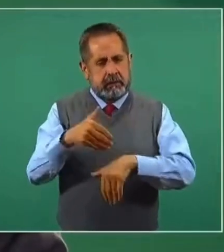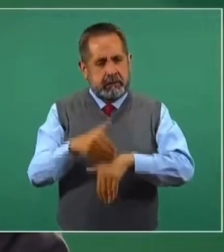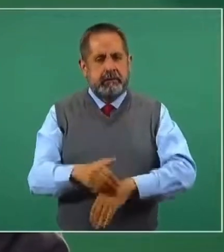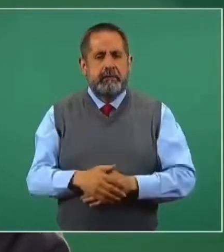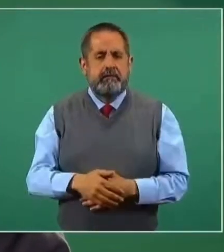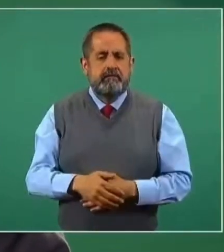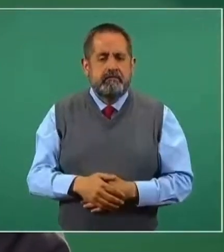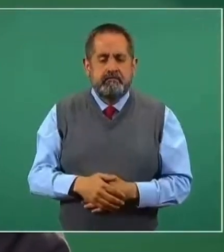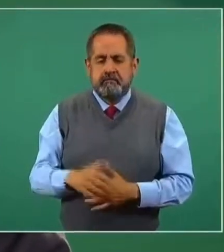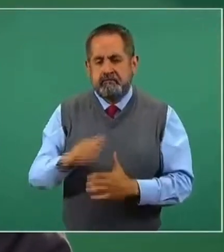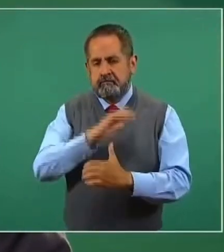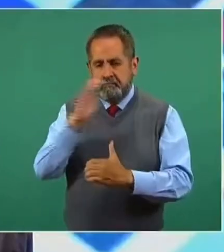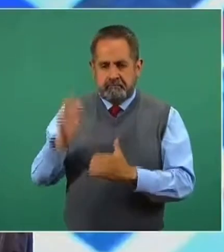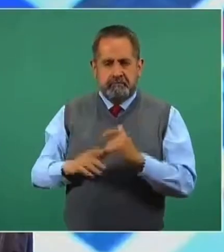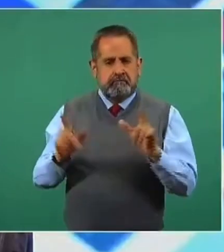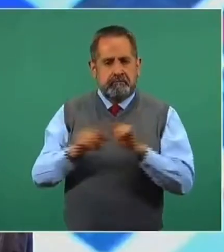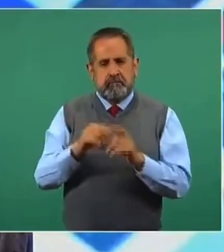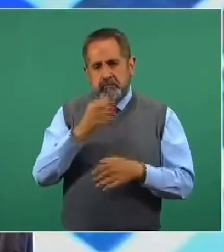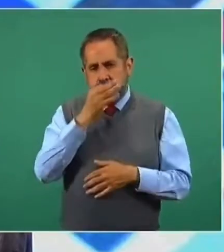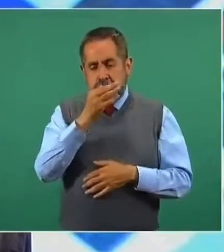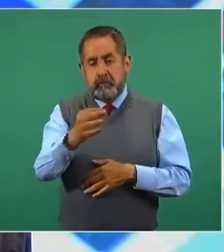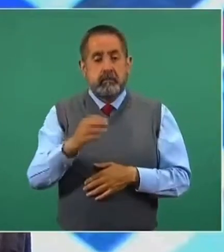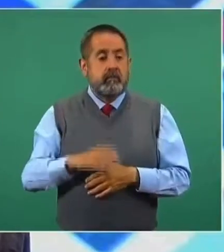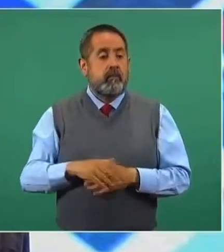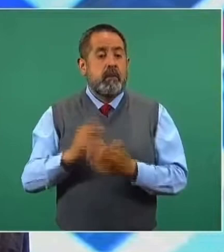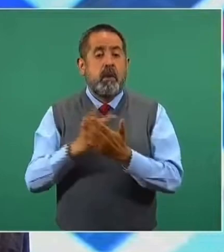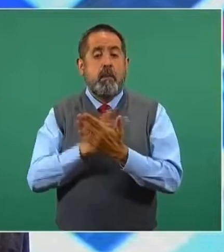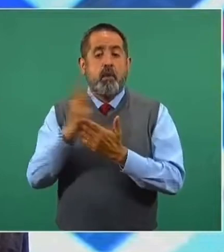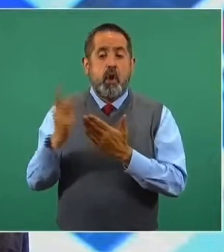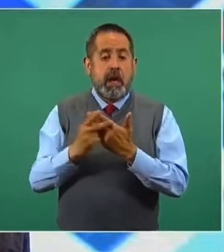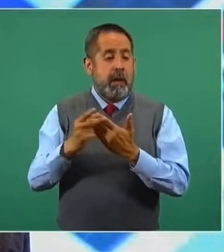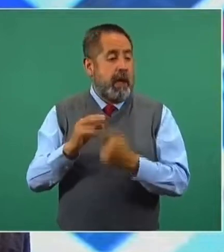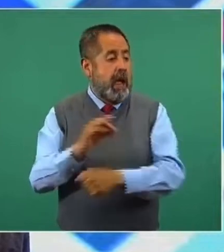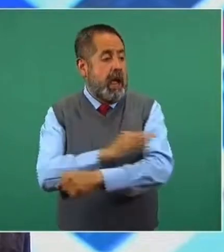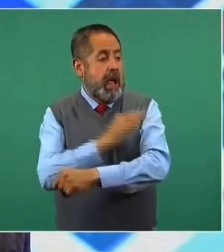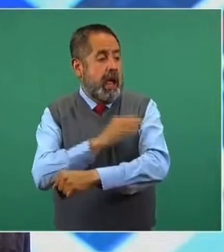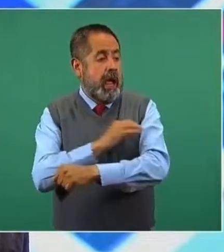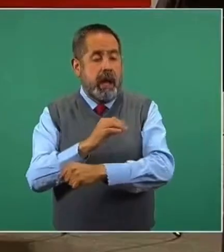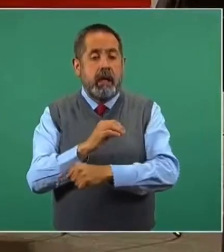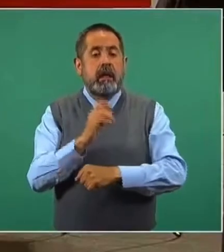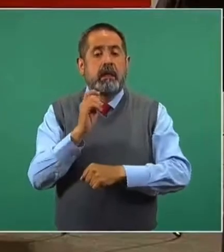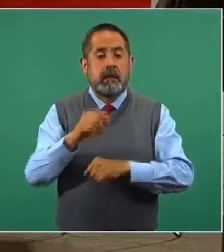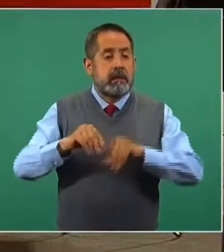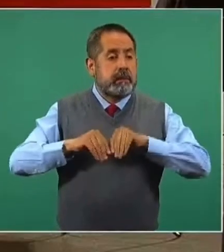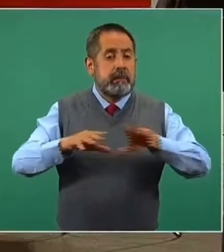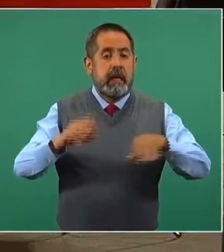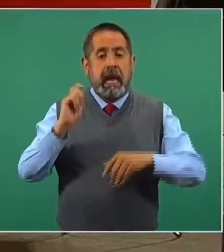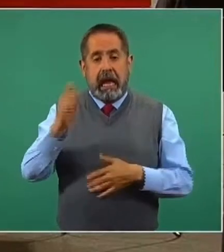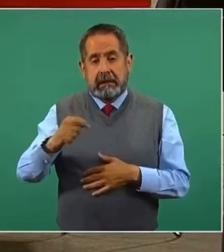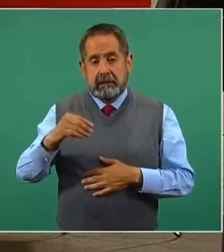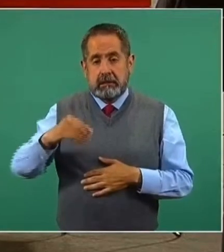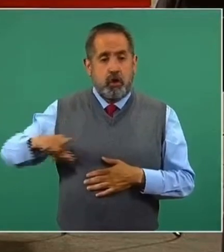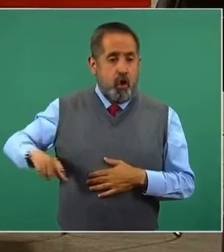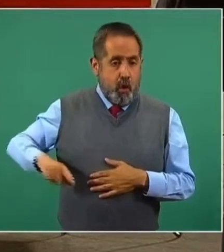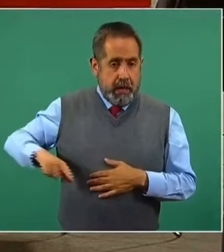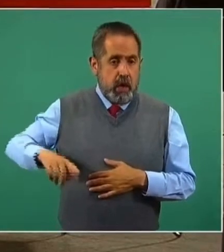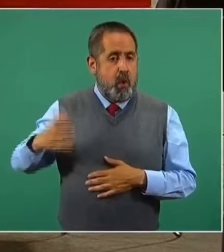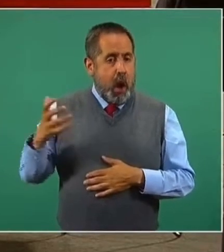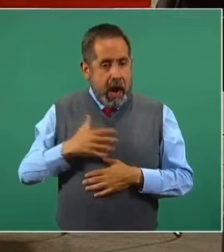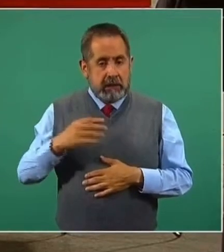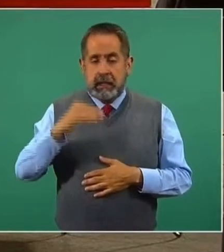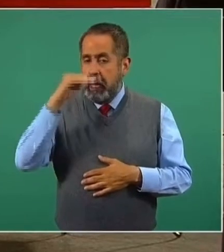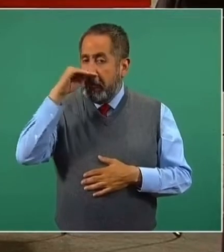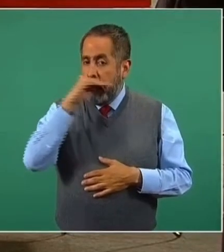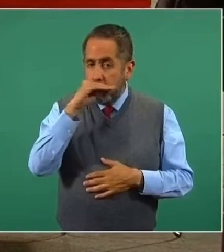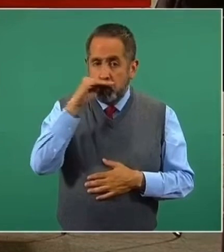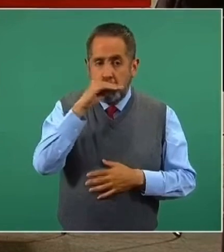Y concluimos comentando que el programa de vacunación contra COVID en México, que es público y gratuito, va